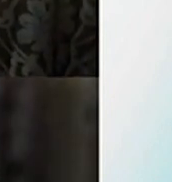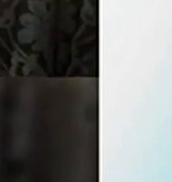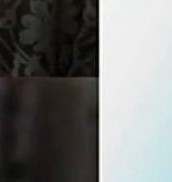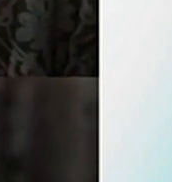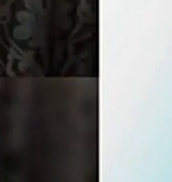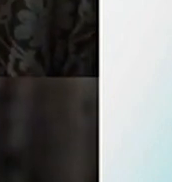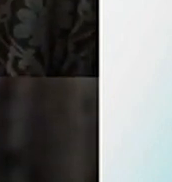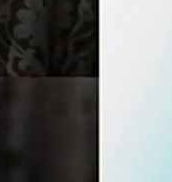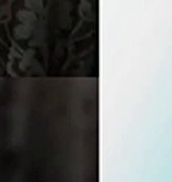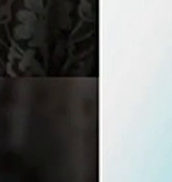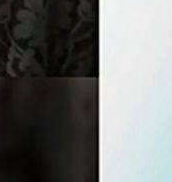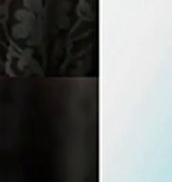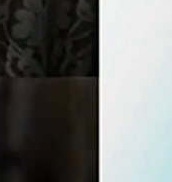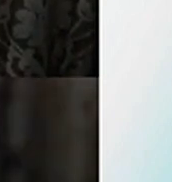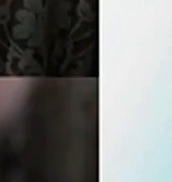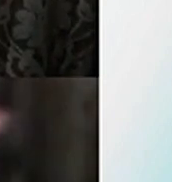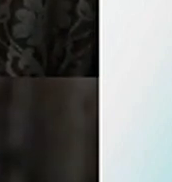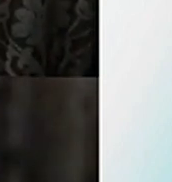Bendecir.